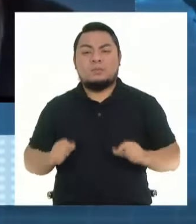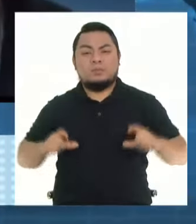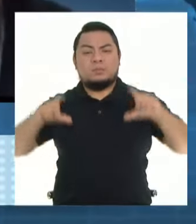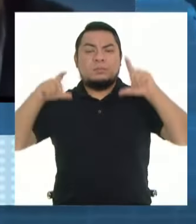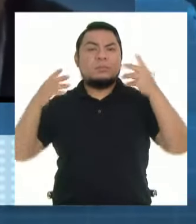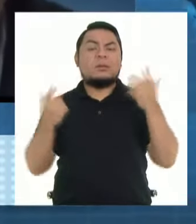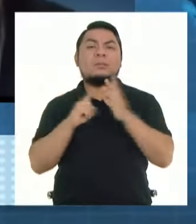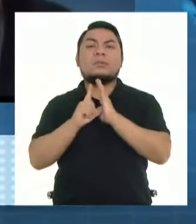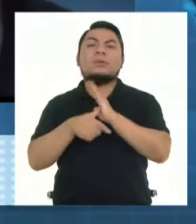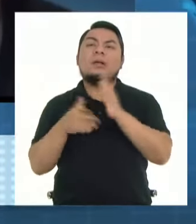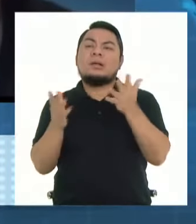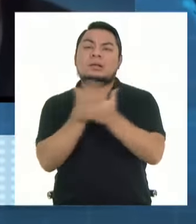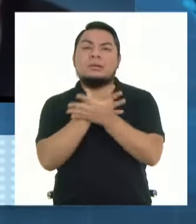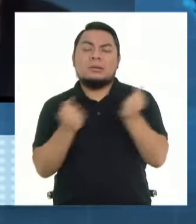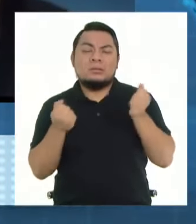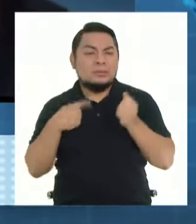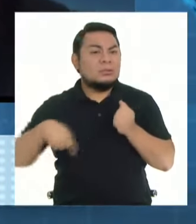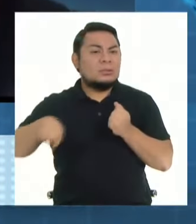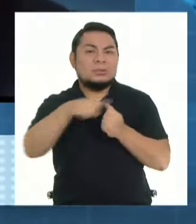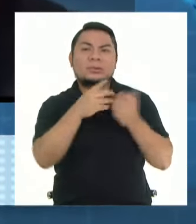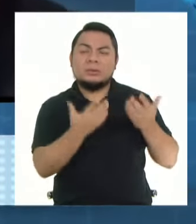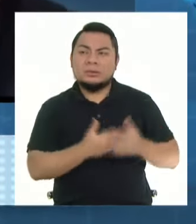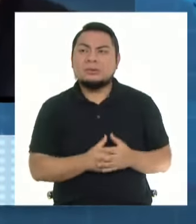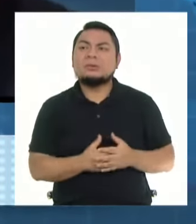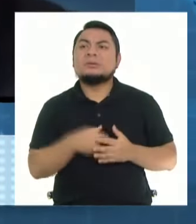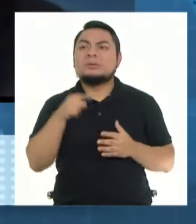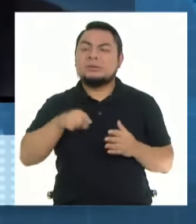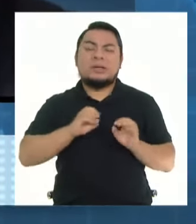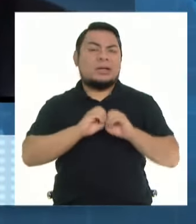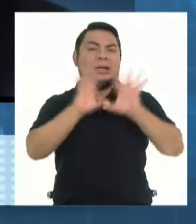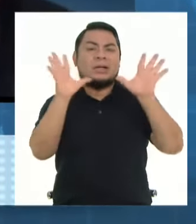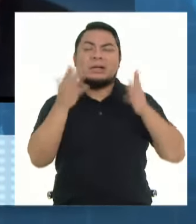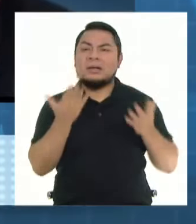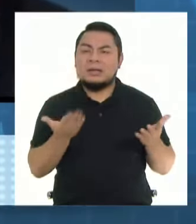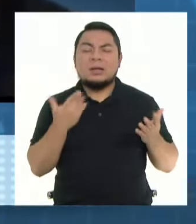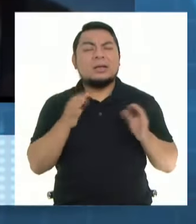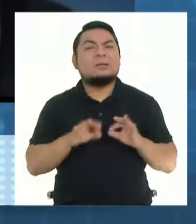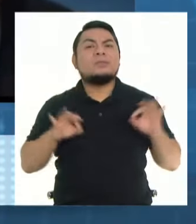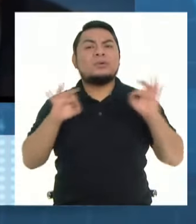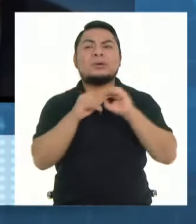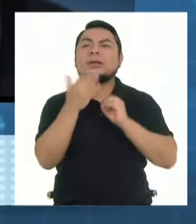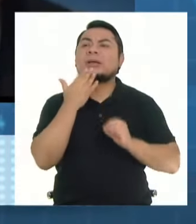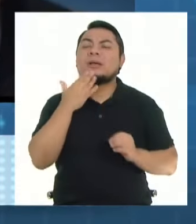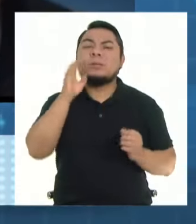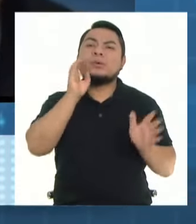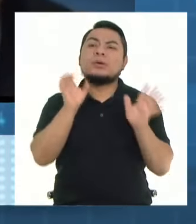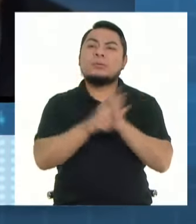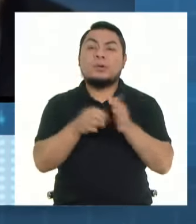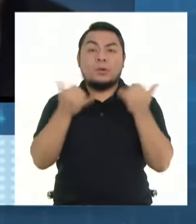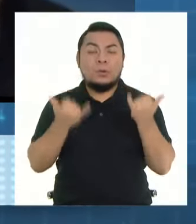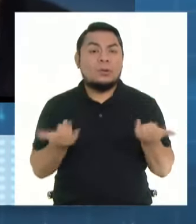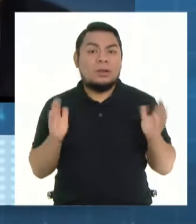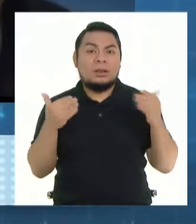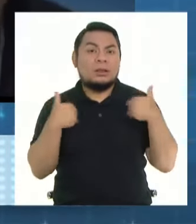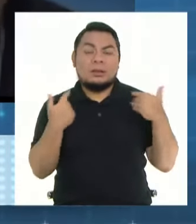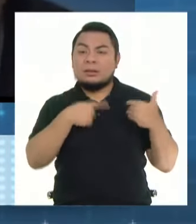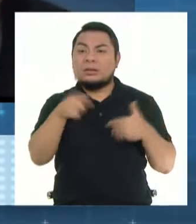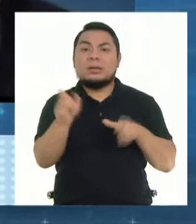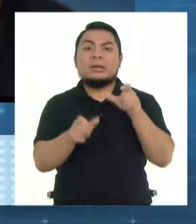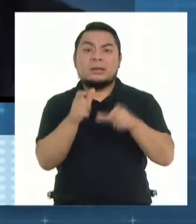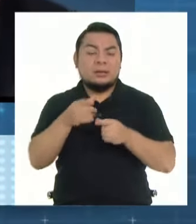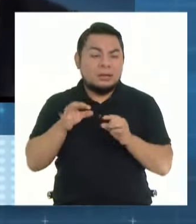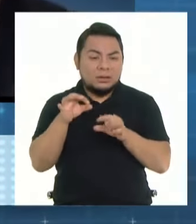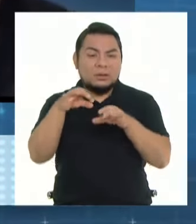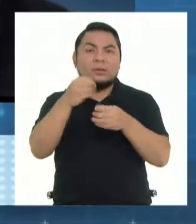han destruido la matriz productiva nacional. Claro. Y un caso claro, emblemático, es por ejemplo que hoy día ya no tenemos gente que siembre